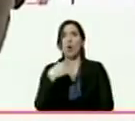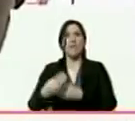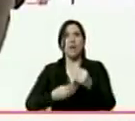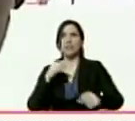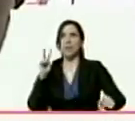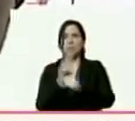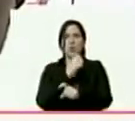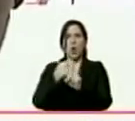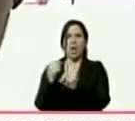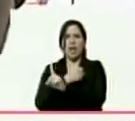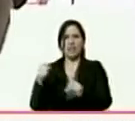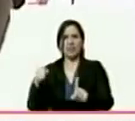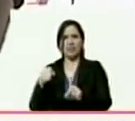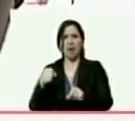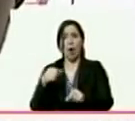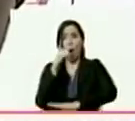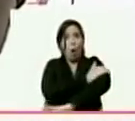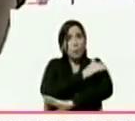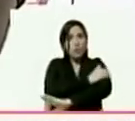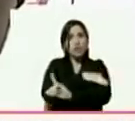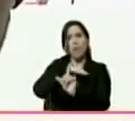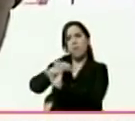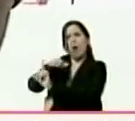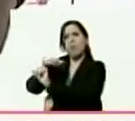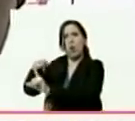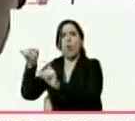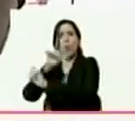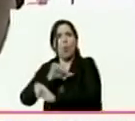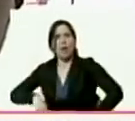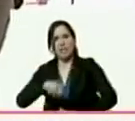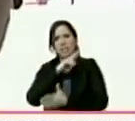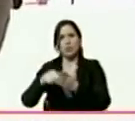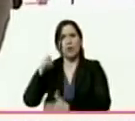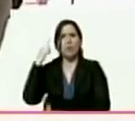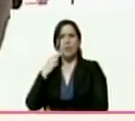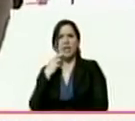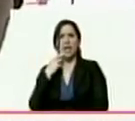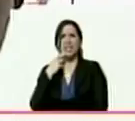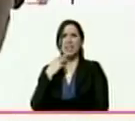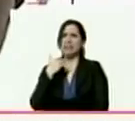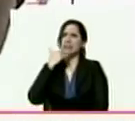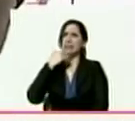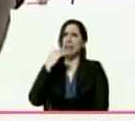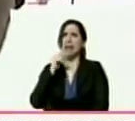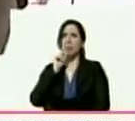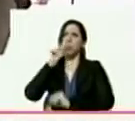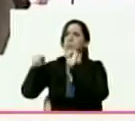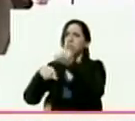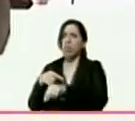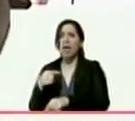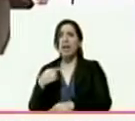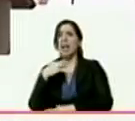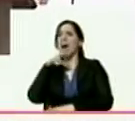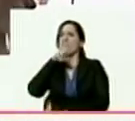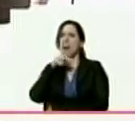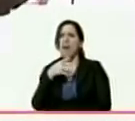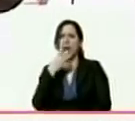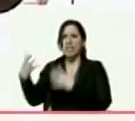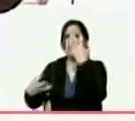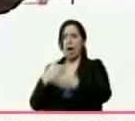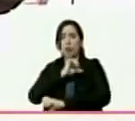comenzaron a atacarla de la manera y se le enfrentaban y casi que los escupían y les hablaban gritado y nuestra Fuerza Armada